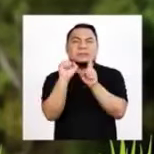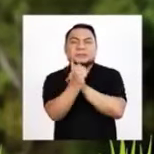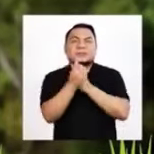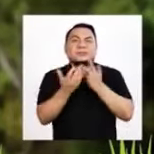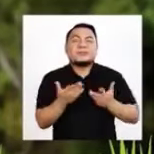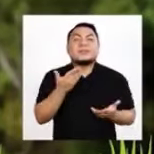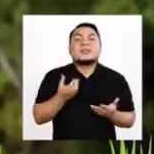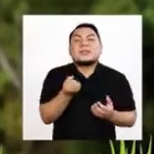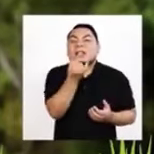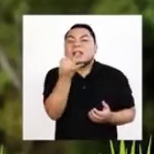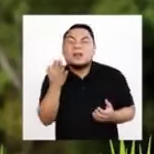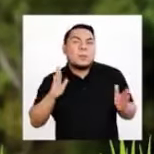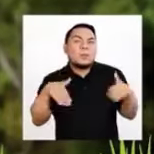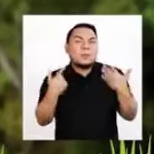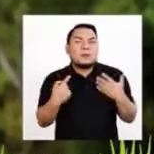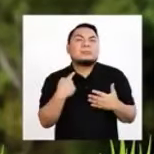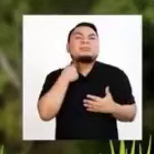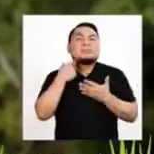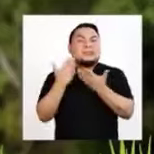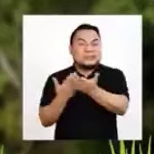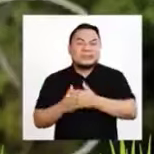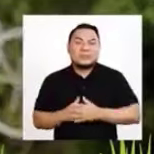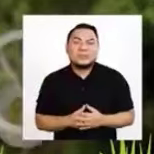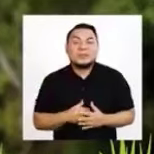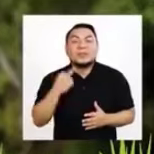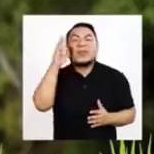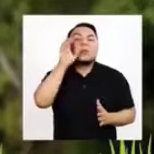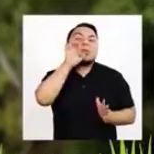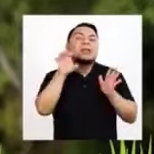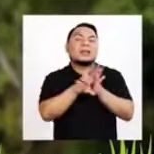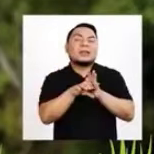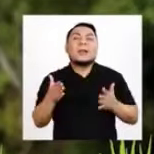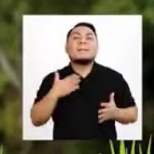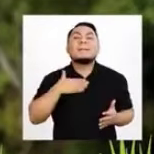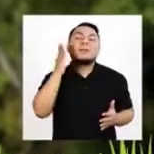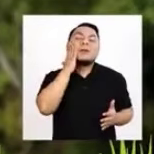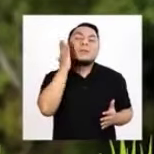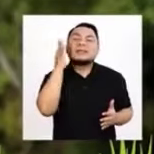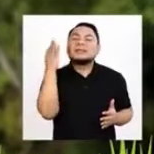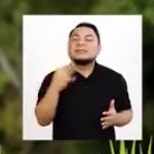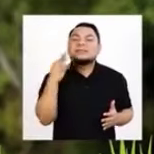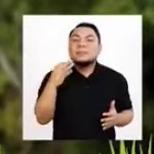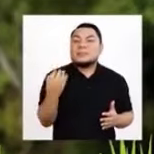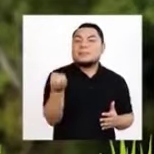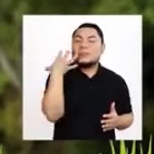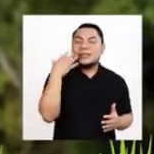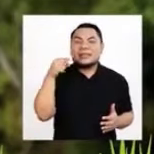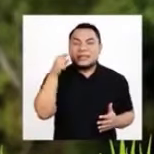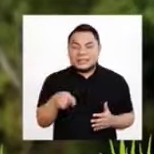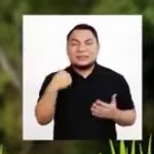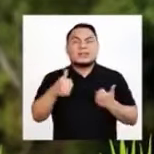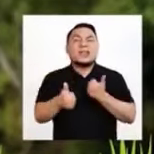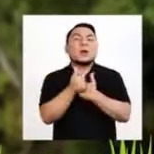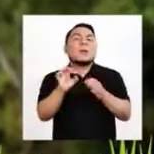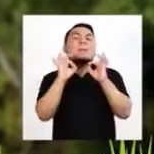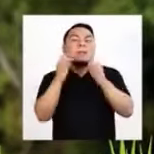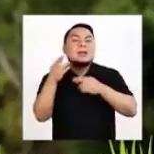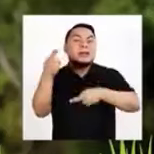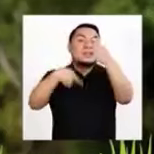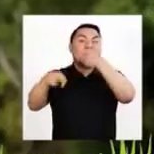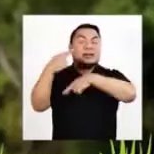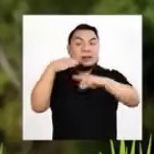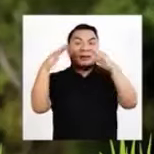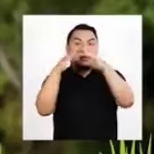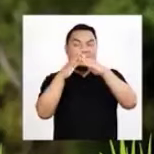una situación en la que algo nos podría afectar. Por ejemplo, mi mamá siempre me dice que es